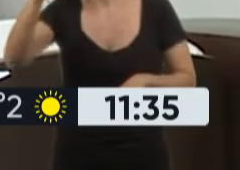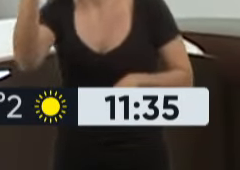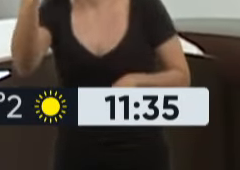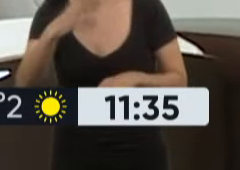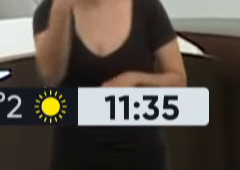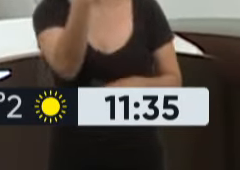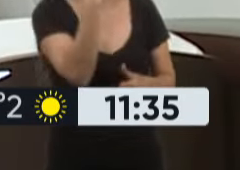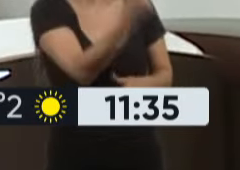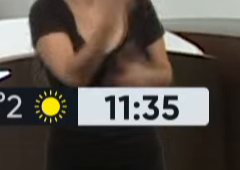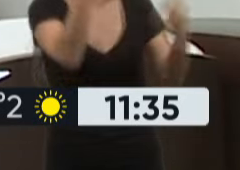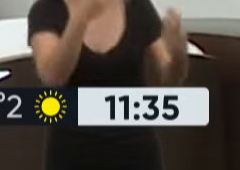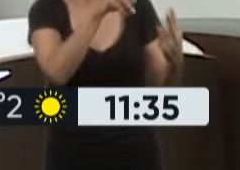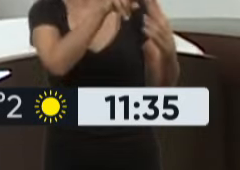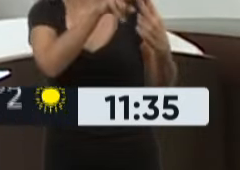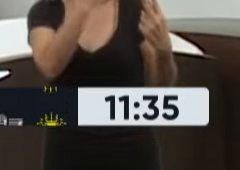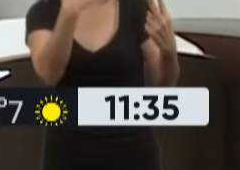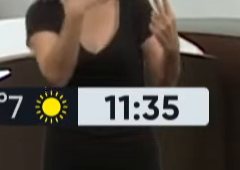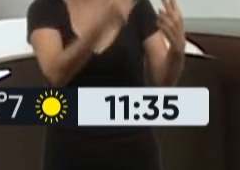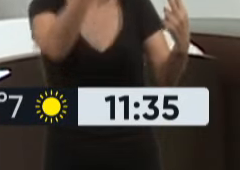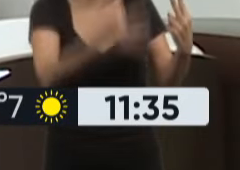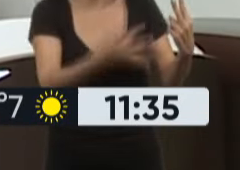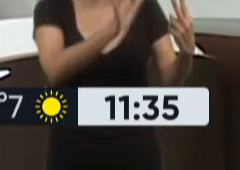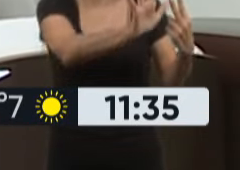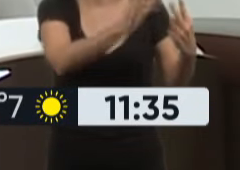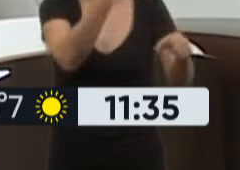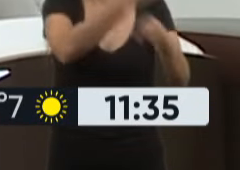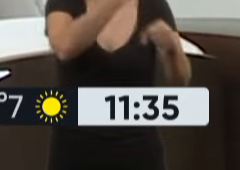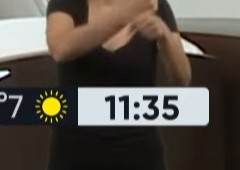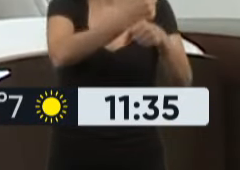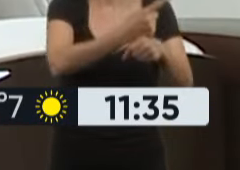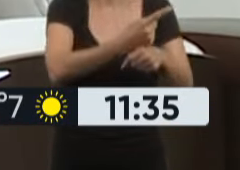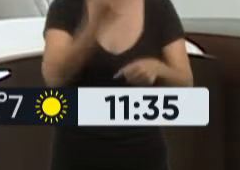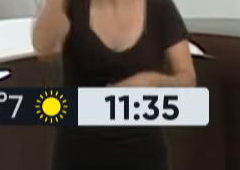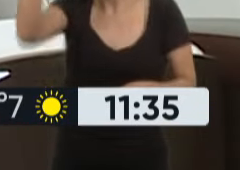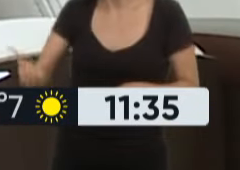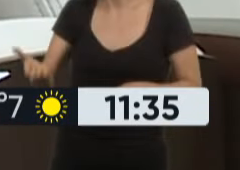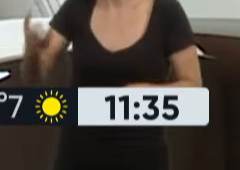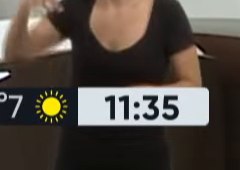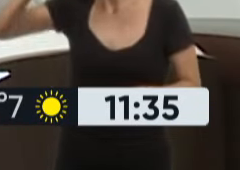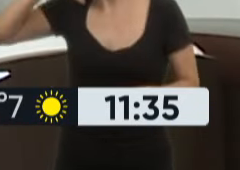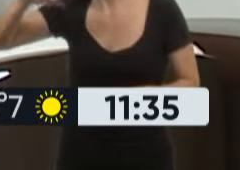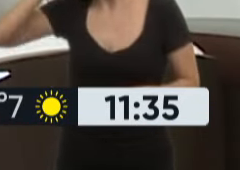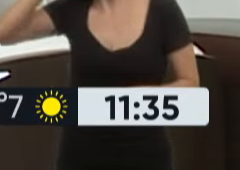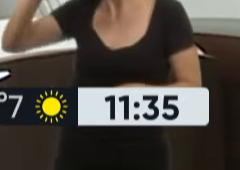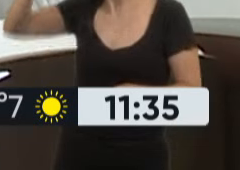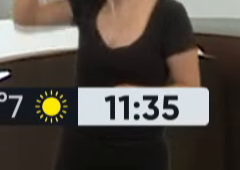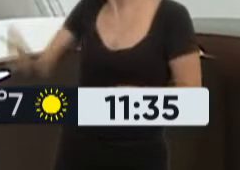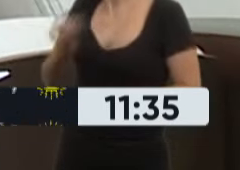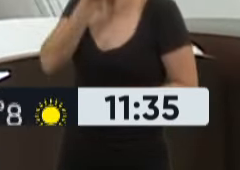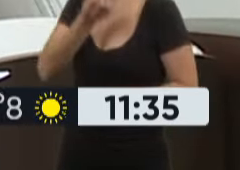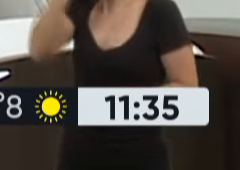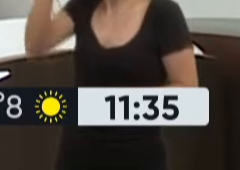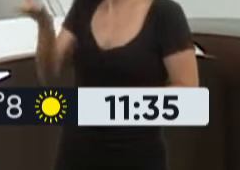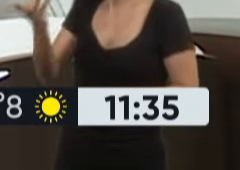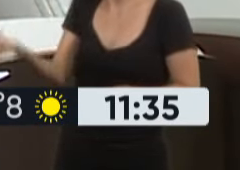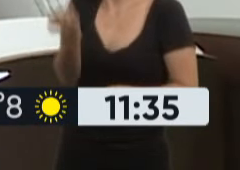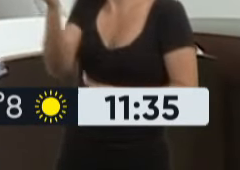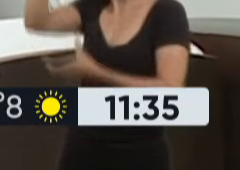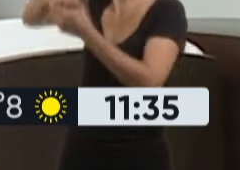preguntas puntuales Manuel unas declaraciones de Pablo biró el del gremio de